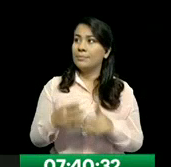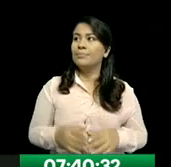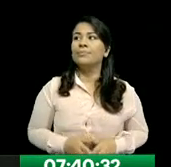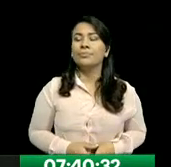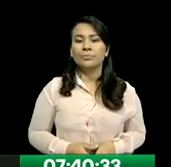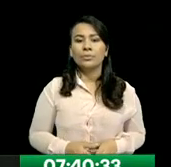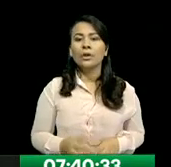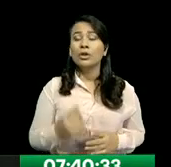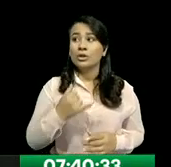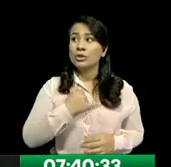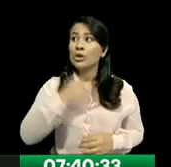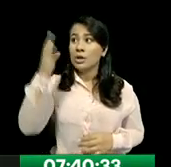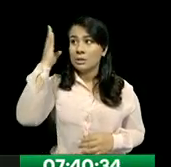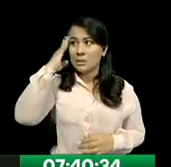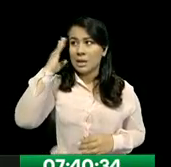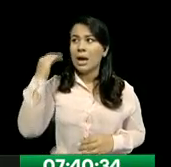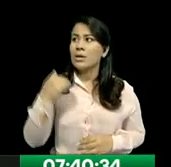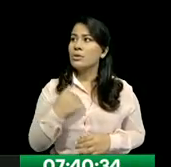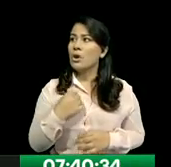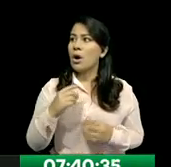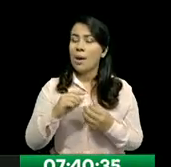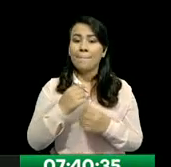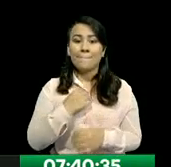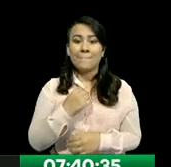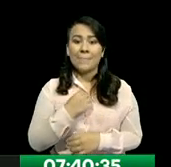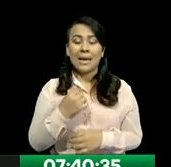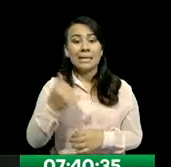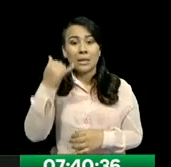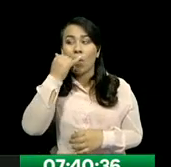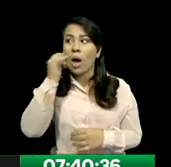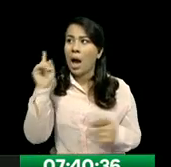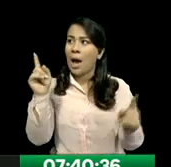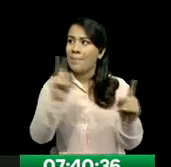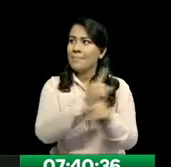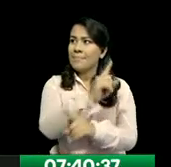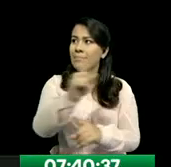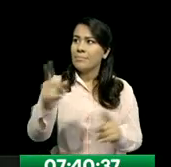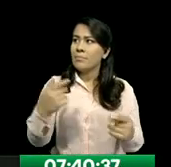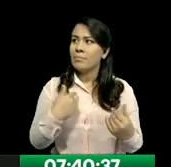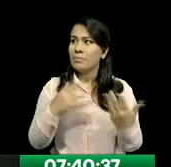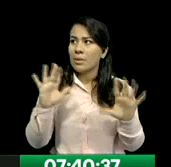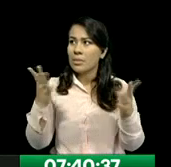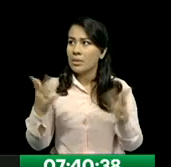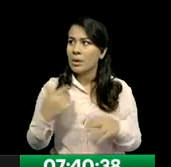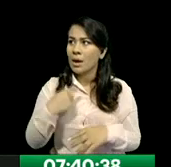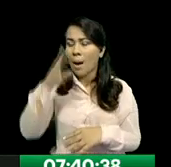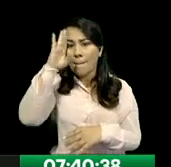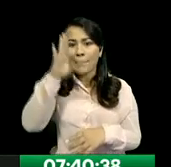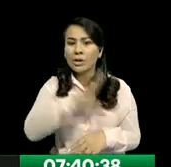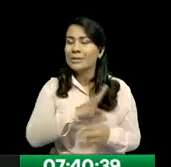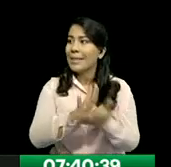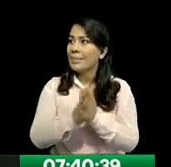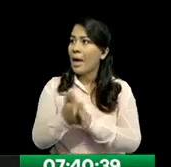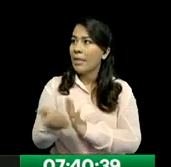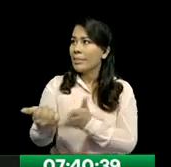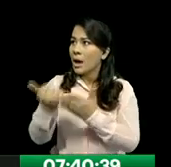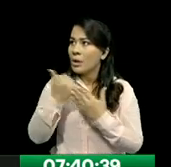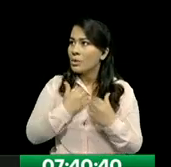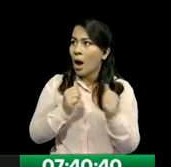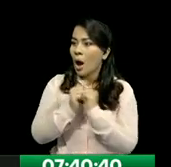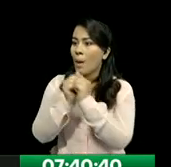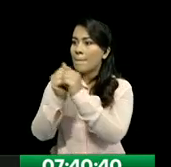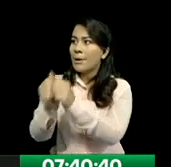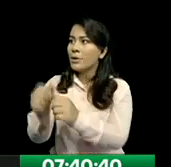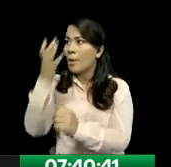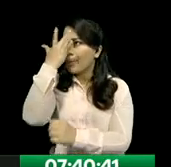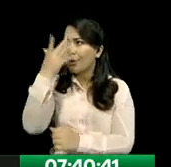sé dónde están, tengo la locación, cada rato se actualiza, los puedo ver a dónde se mueven, pero no encuentro a nadie, ningún policía que me pueda llevar hasta allá,